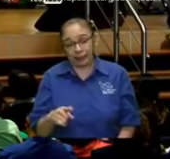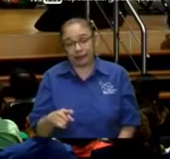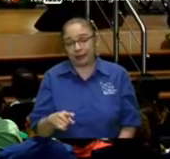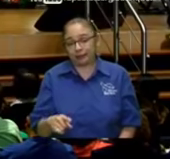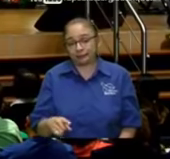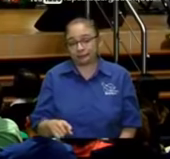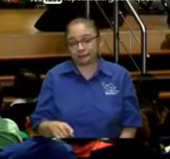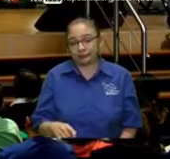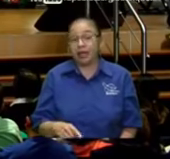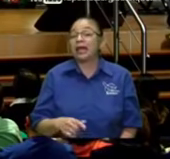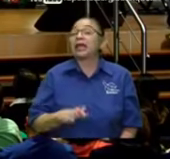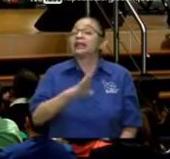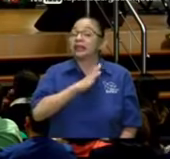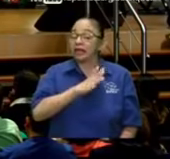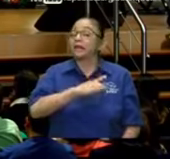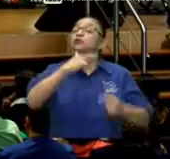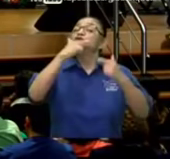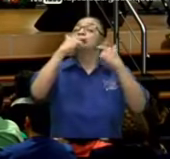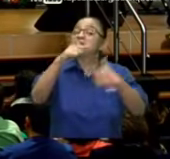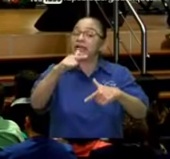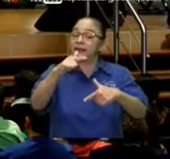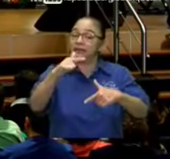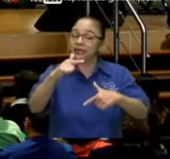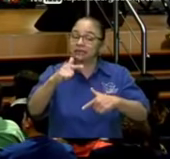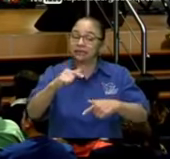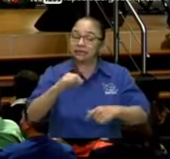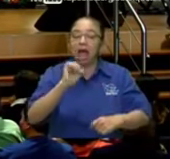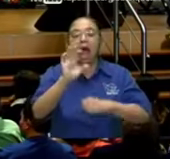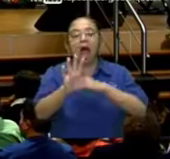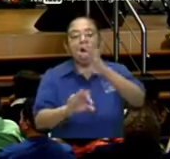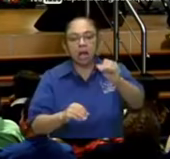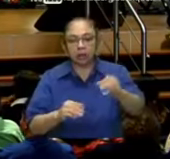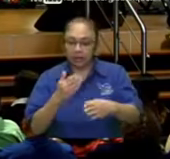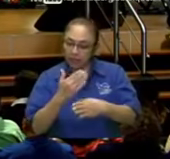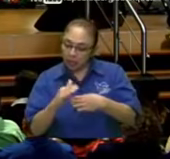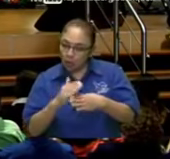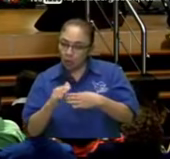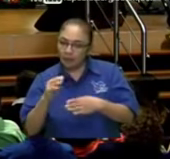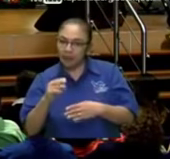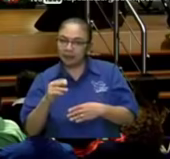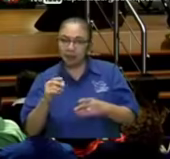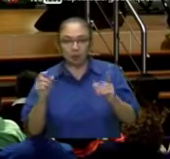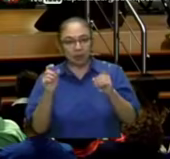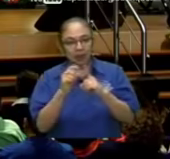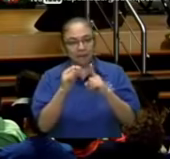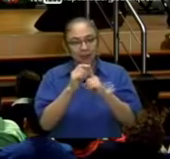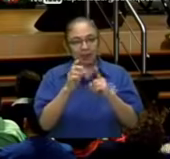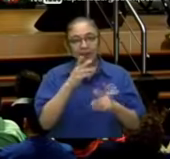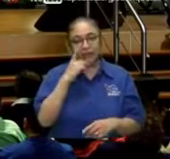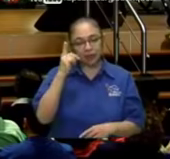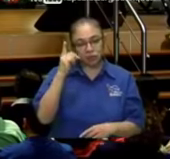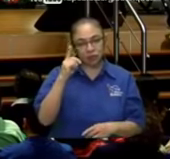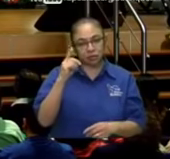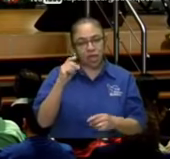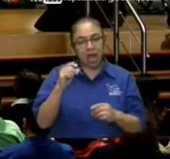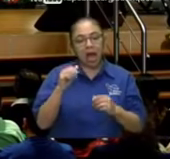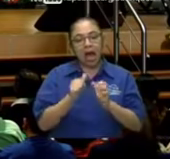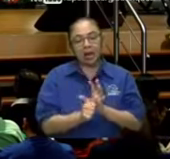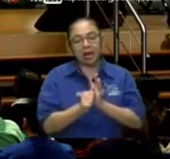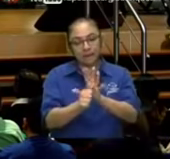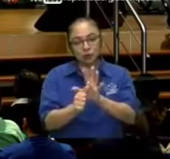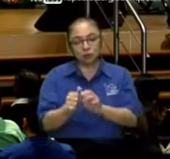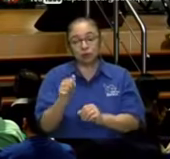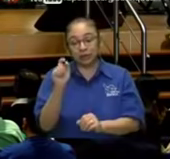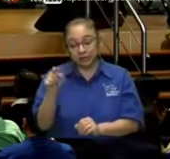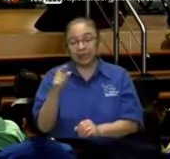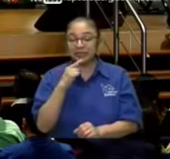autoridad. ¿Verdad? De repente hay alguien que le comparte un rema al apóstol. Dice, sí, eso está bonito, pero no lo digas todavía.